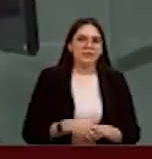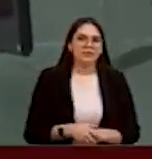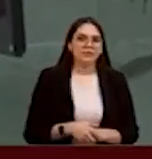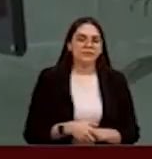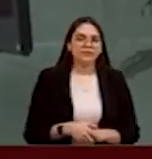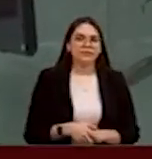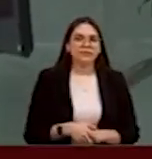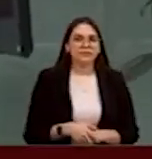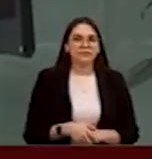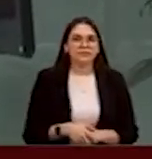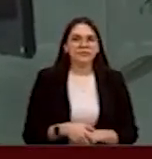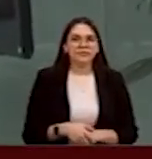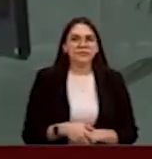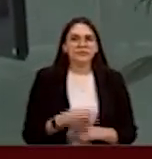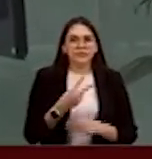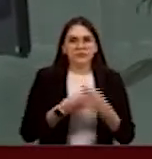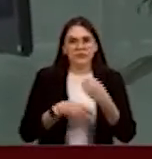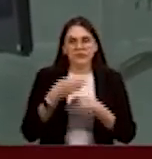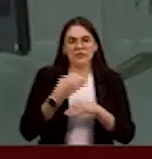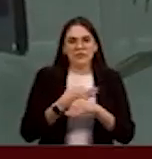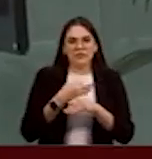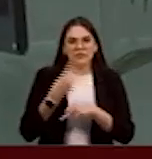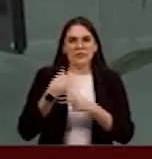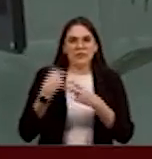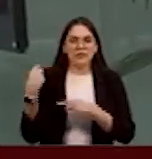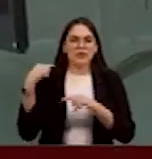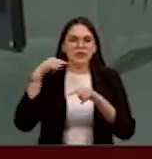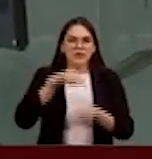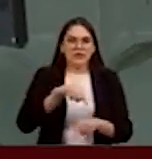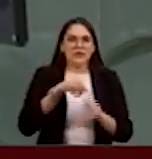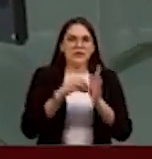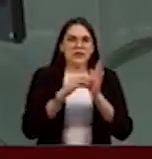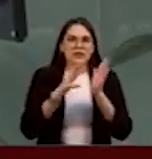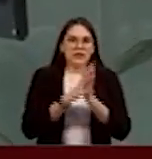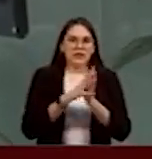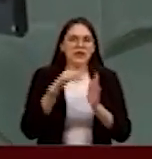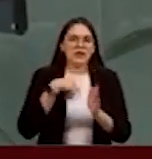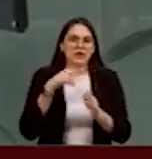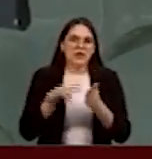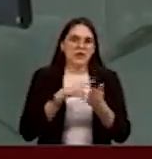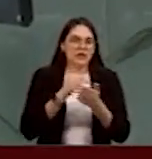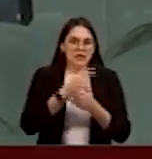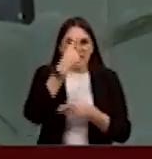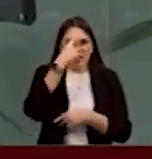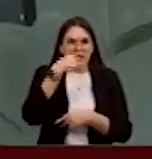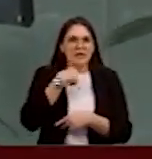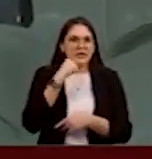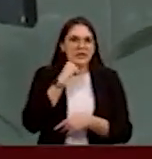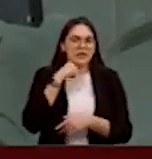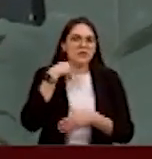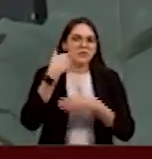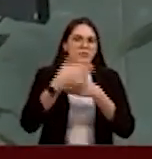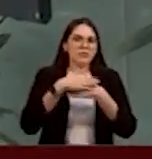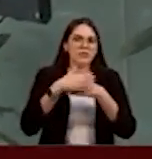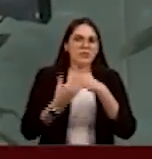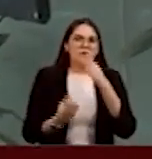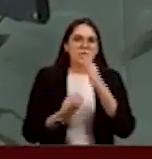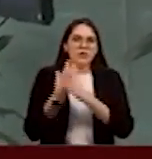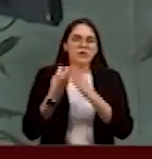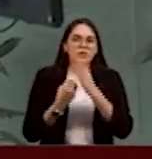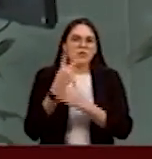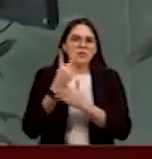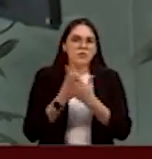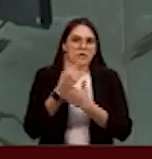Vine a registrarme, vine a credencializarme como senadora. Vienen muchos proyectos nuevos, sobre